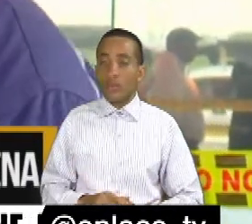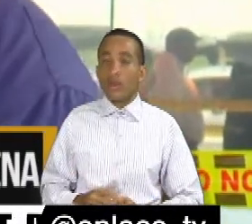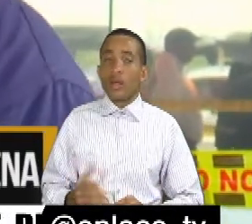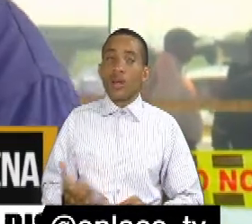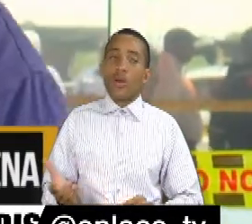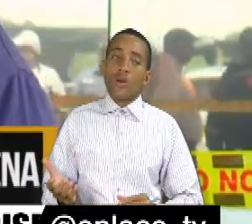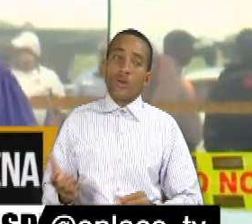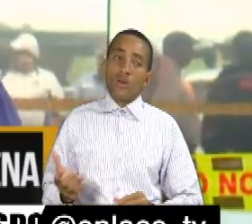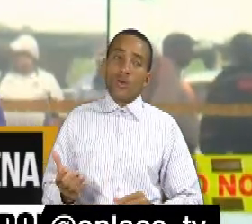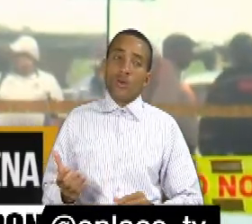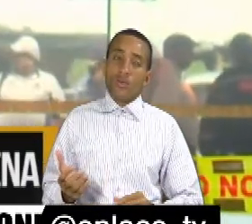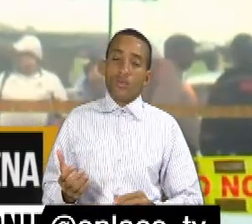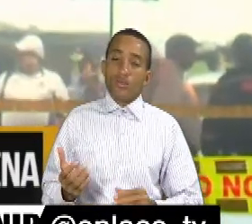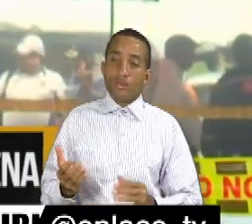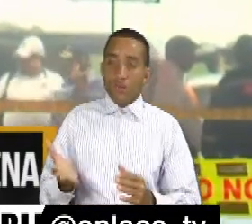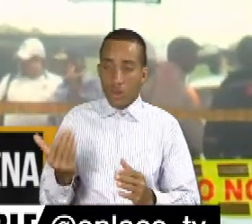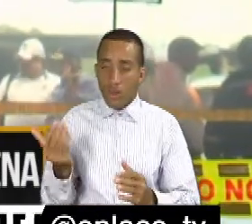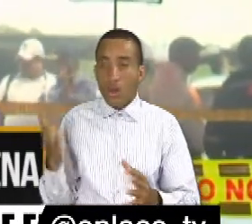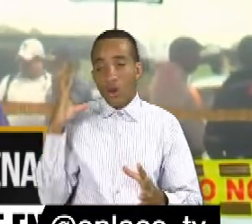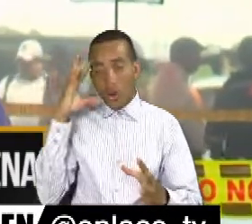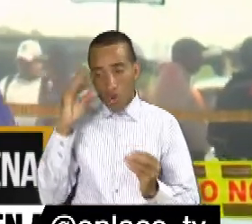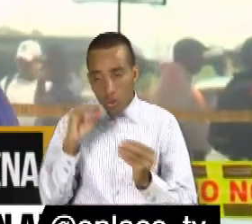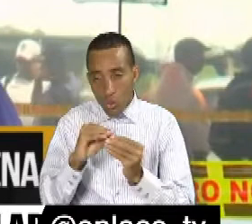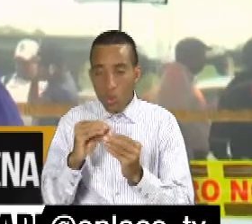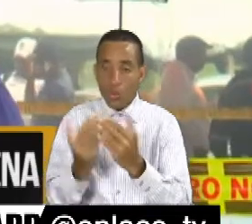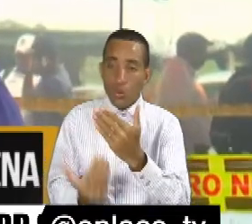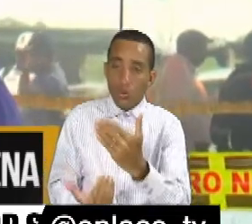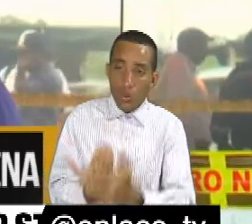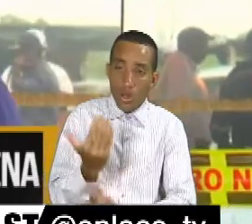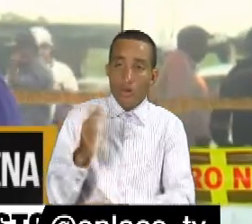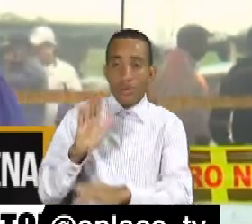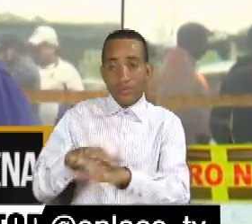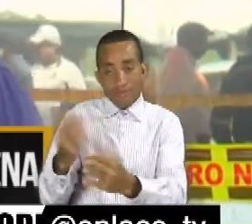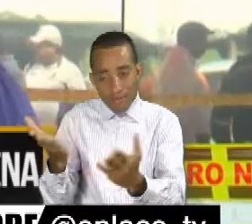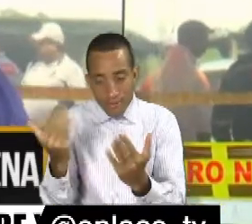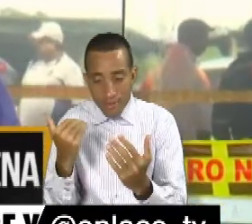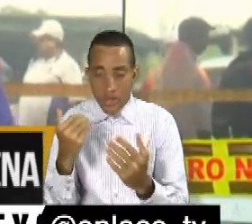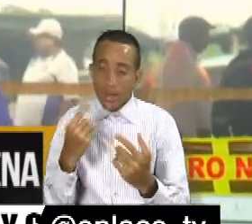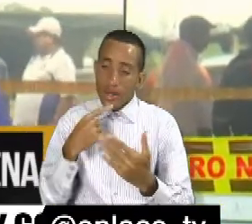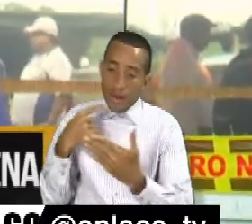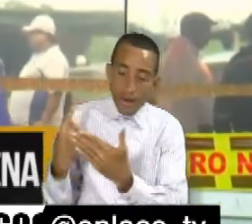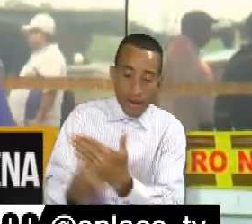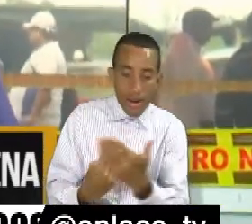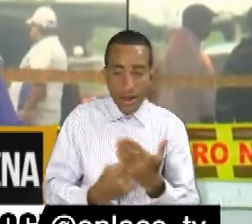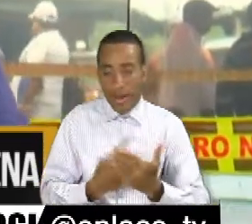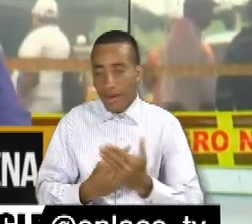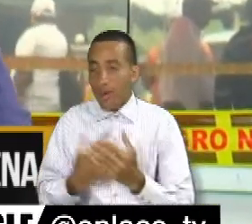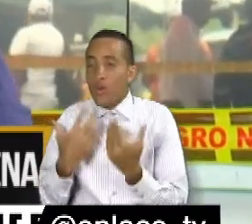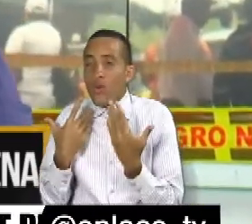realizar un nuevo acuerdo o realizar nuevas negociaciones para ver de qué manera